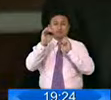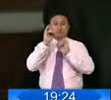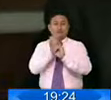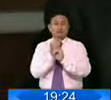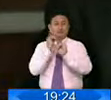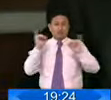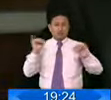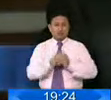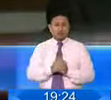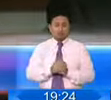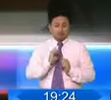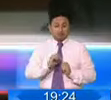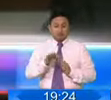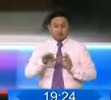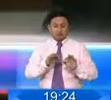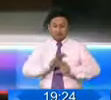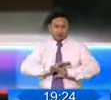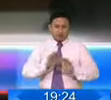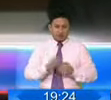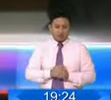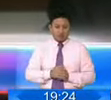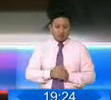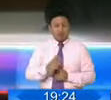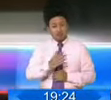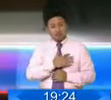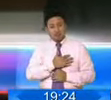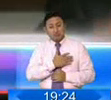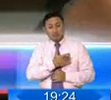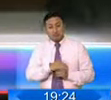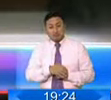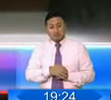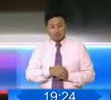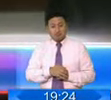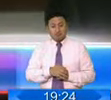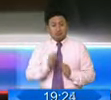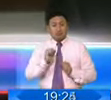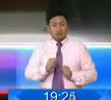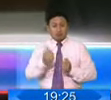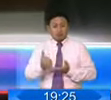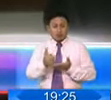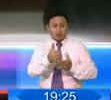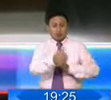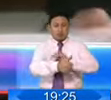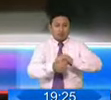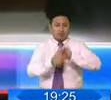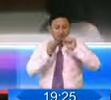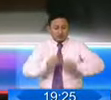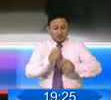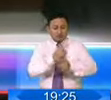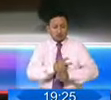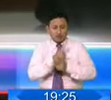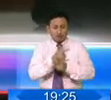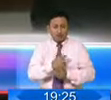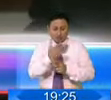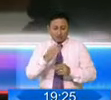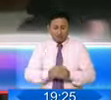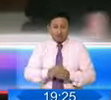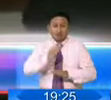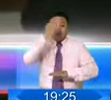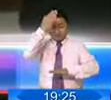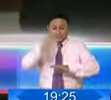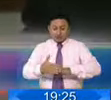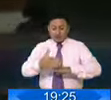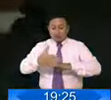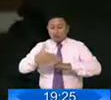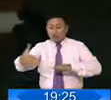no tiene que dar cuenta a nadie. Es facultad del Estado decir concedo asilo y llega un momento dado el asilo de aquí en adelante ya no procede,